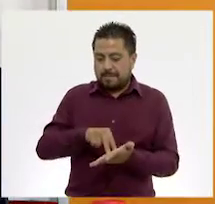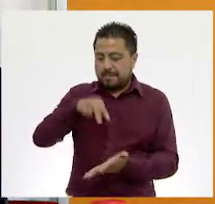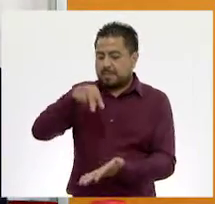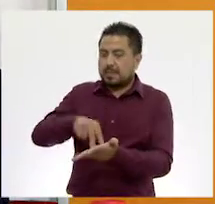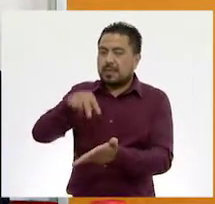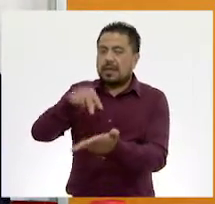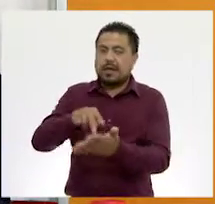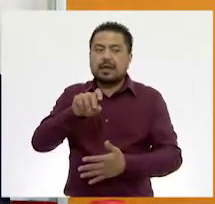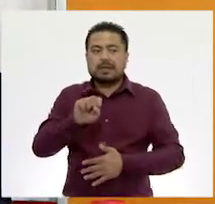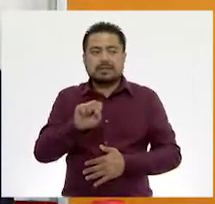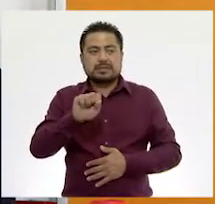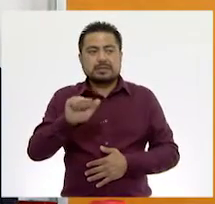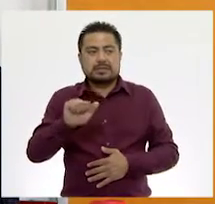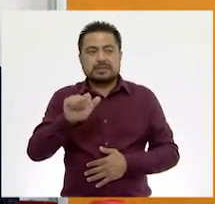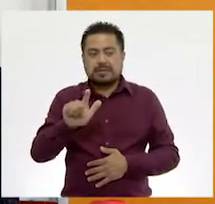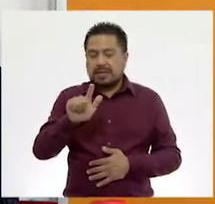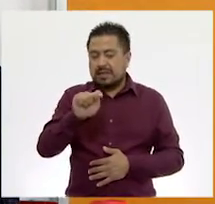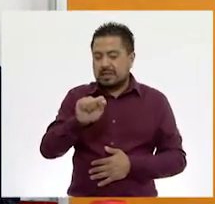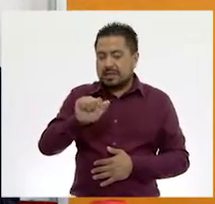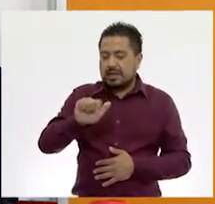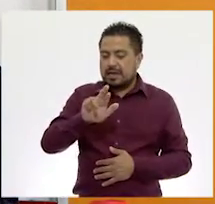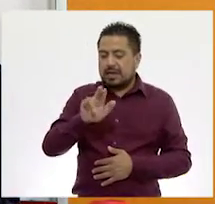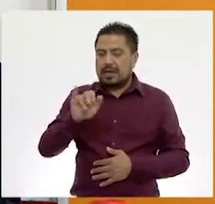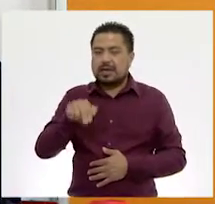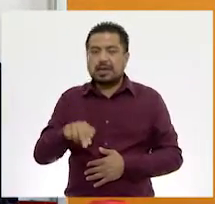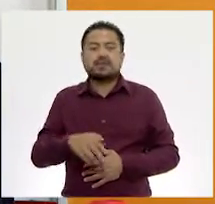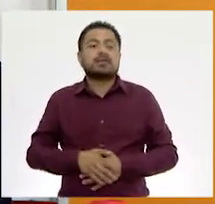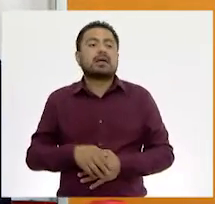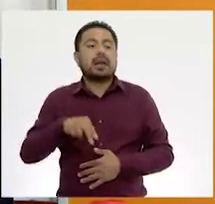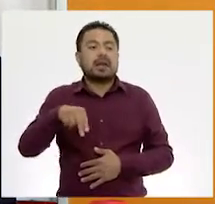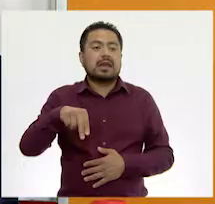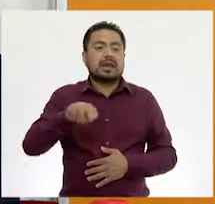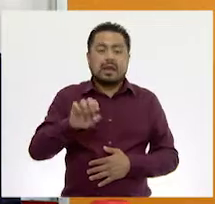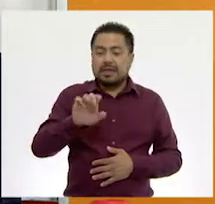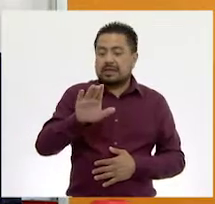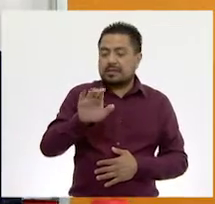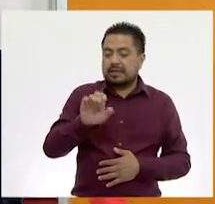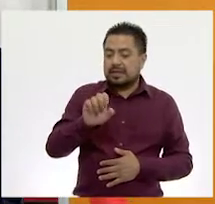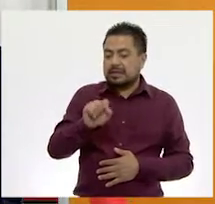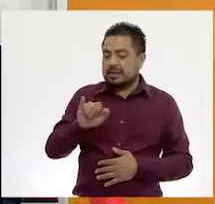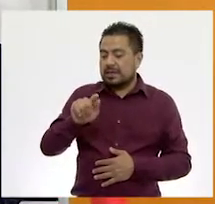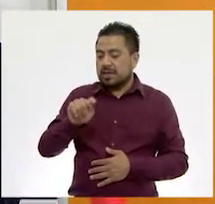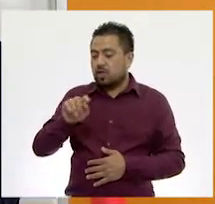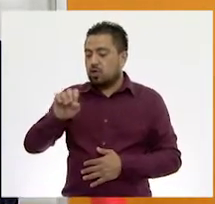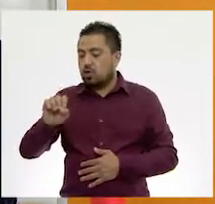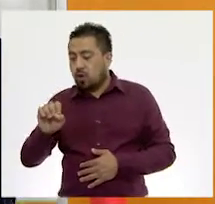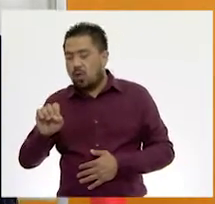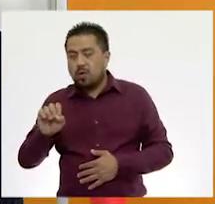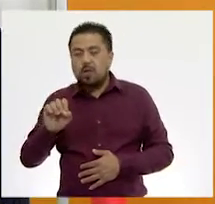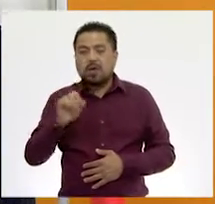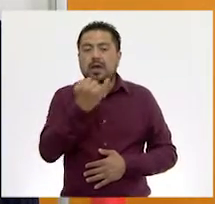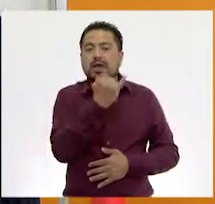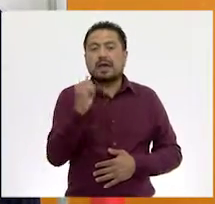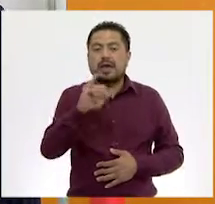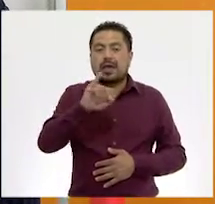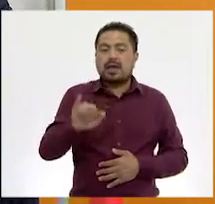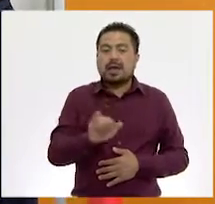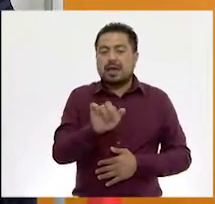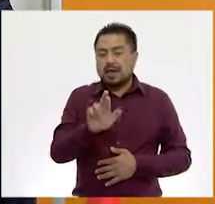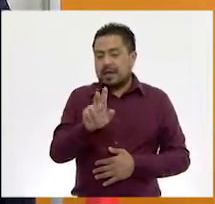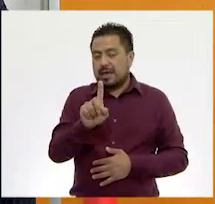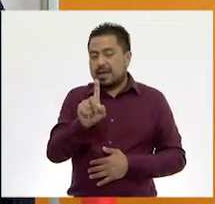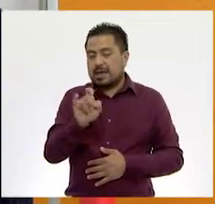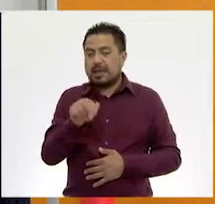Saltarín. Saltarín. Necesito. Necesito. Y jardín.